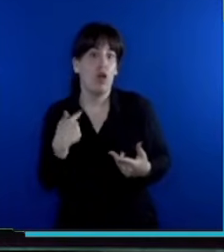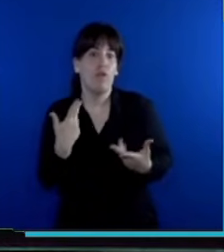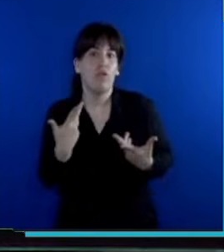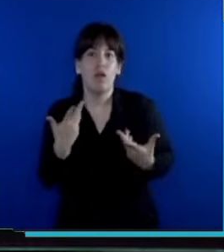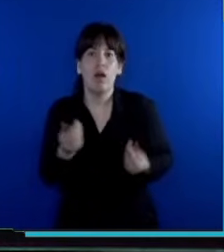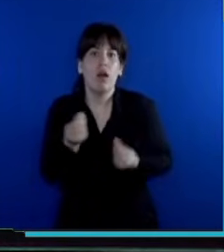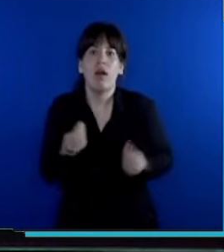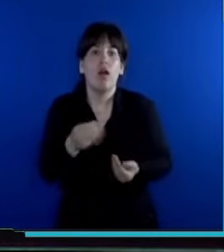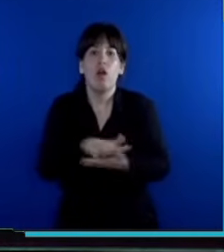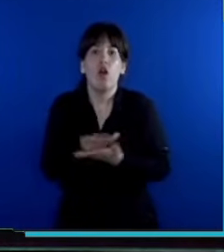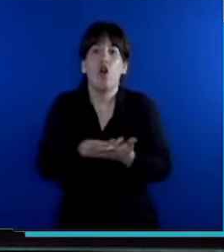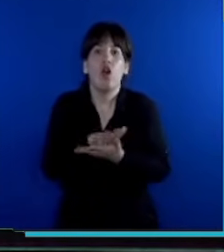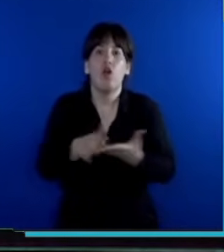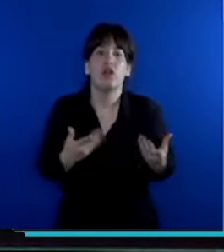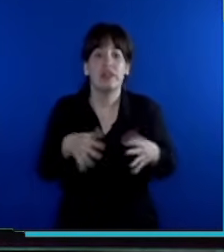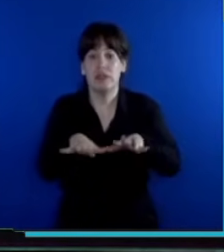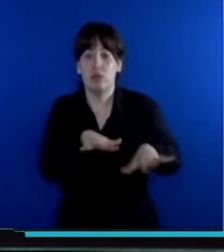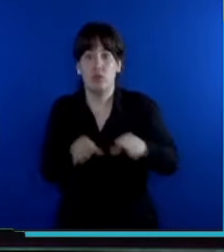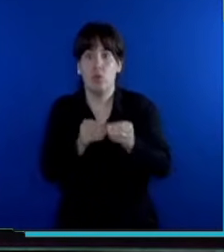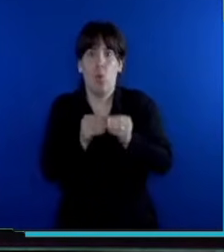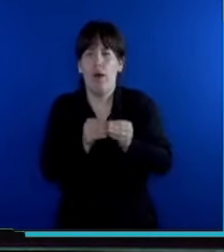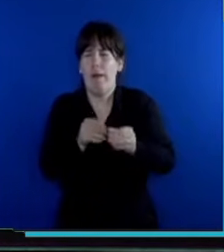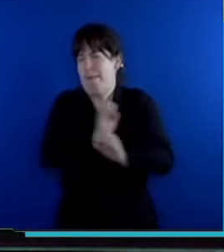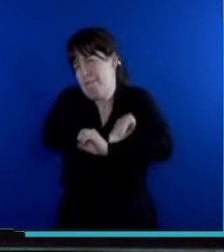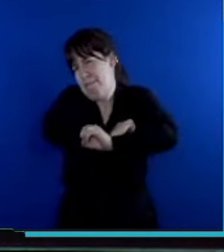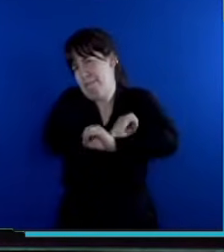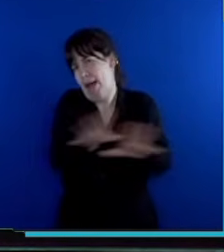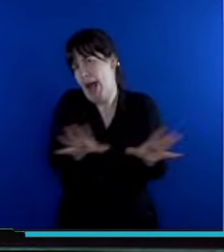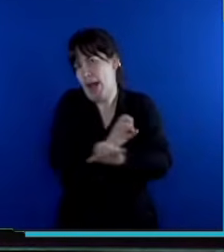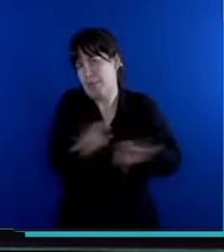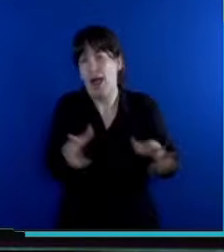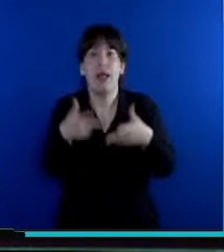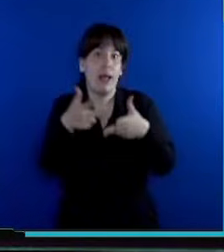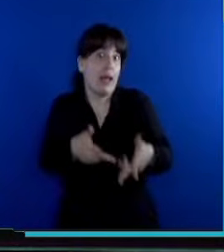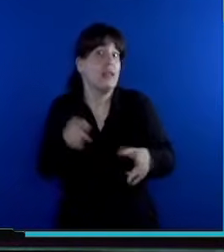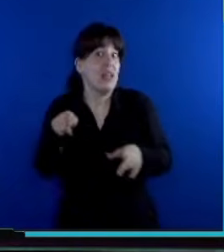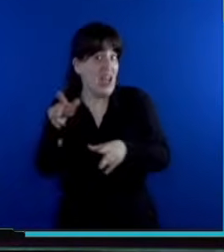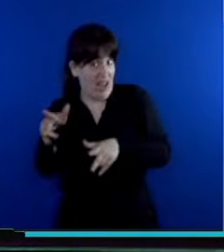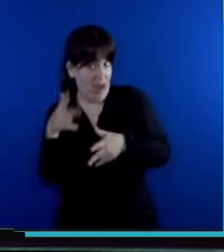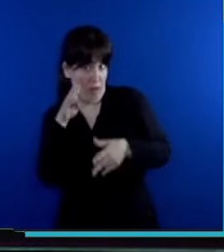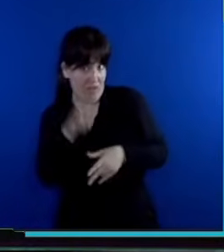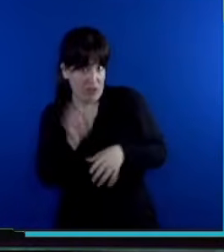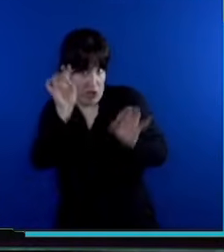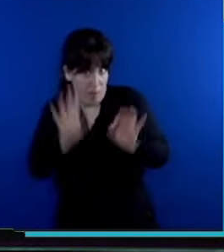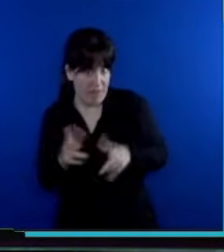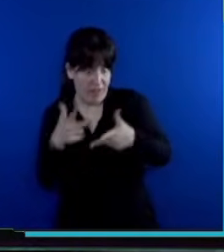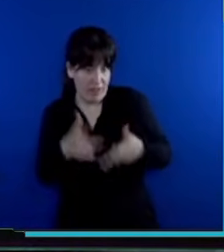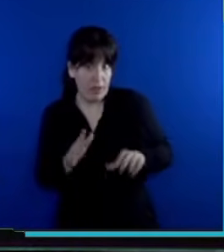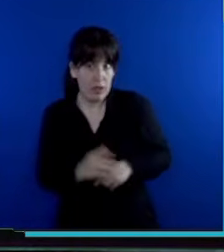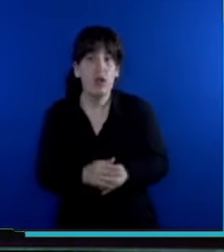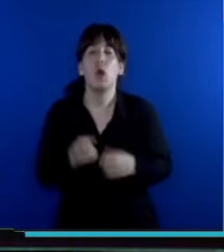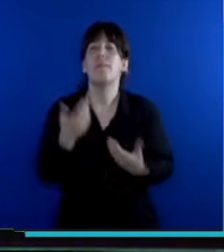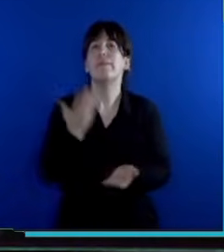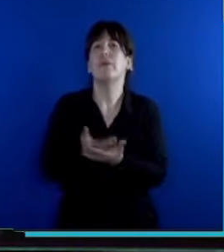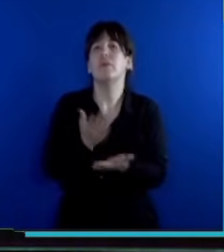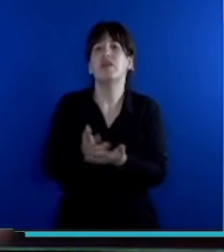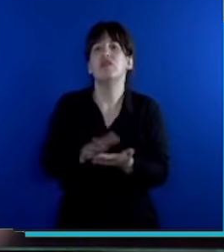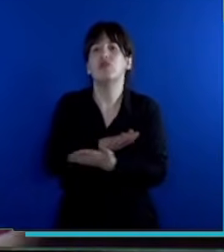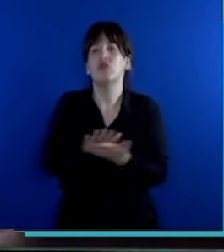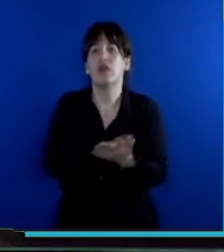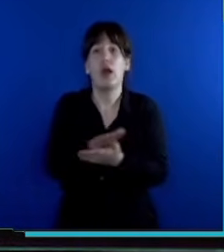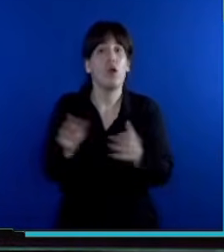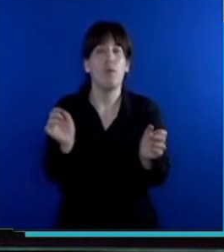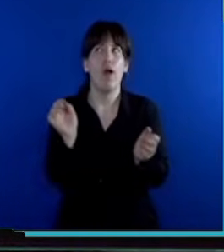enfrentar este escenario apocalíptico que él describe que solamente él está viendo? Propone una solución